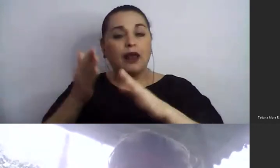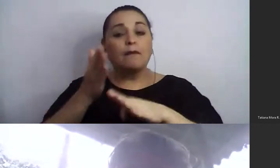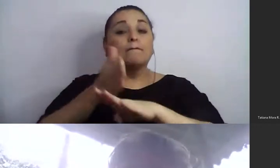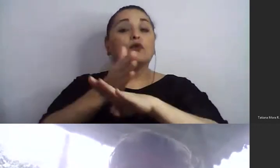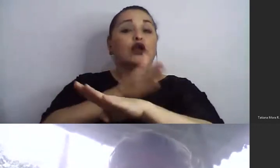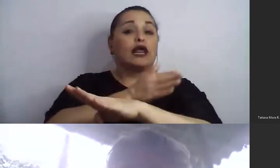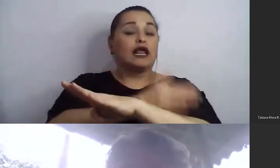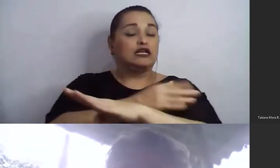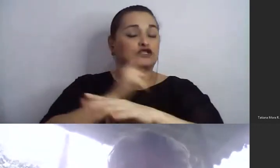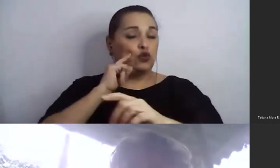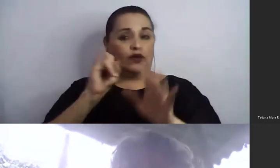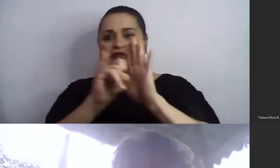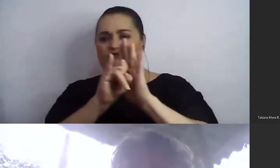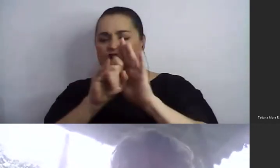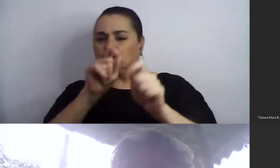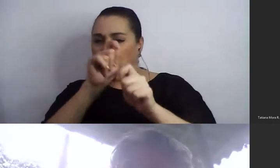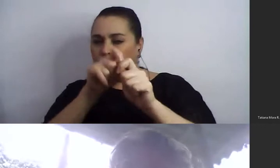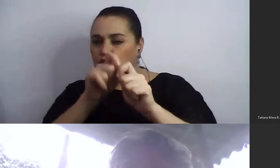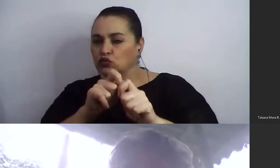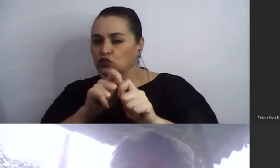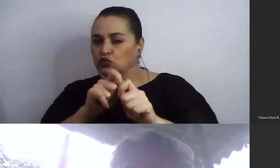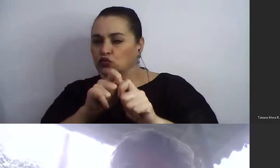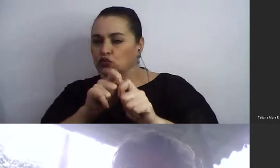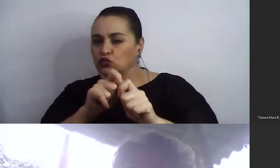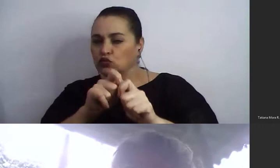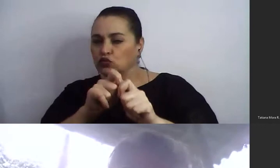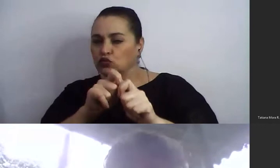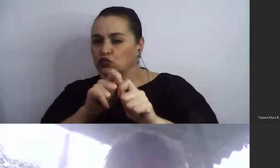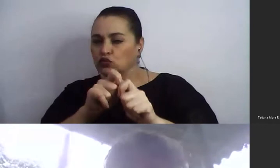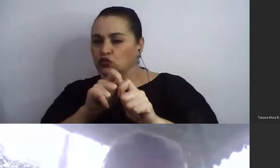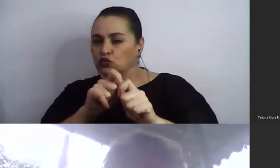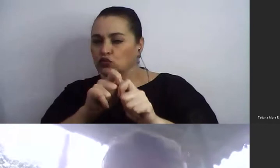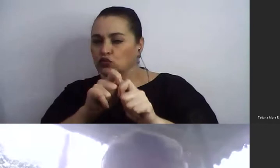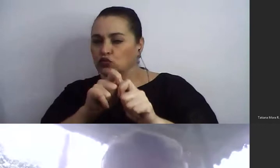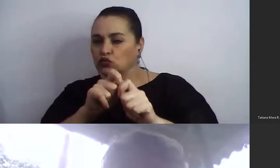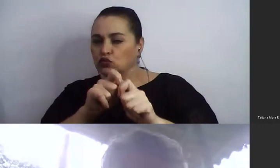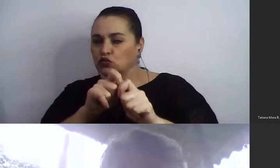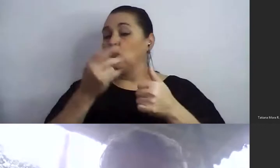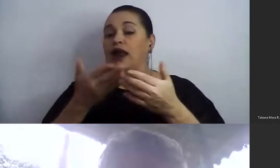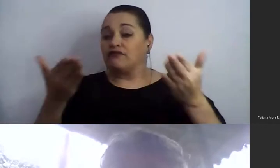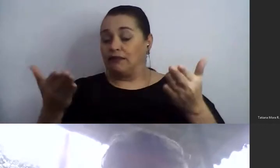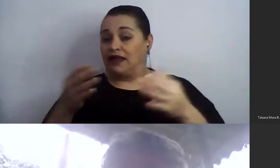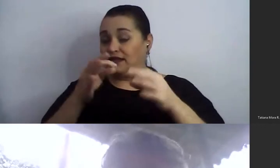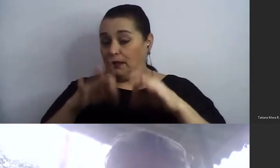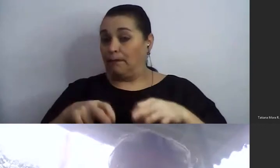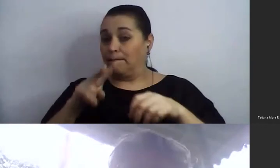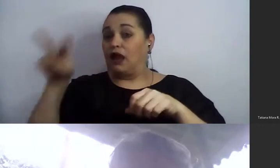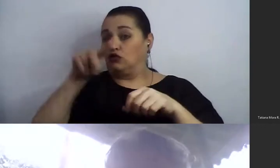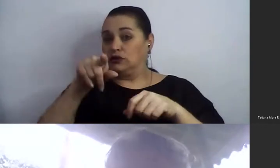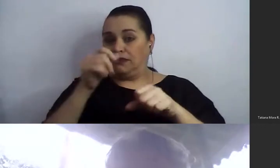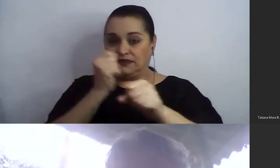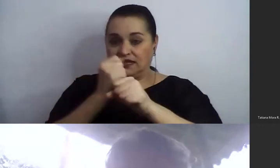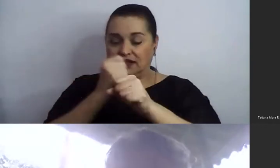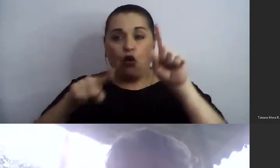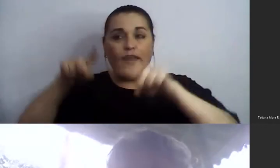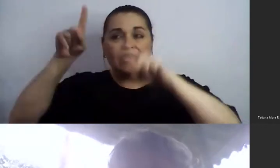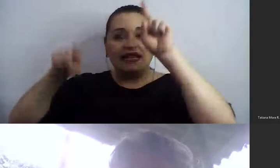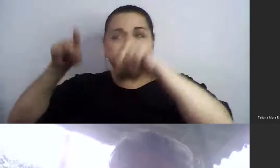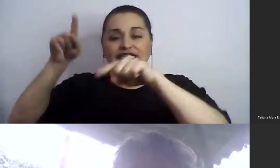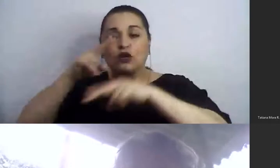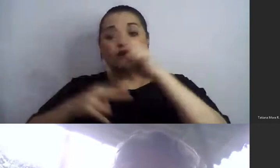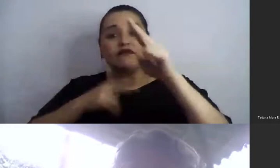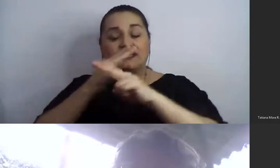e identificación de puntos de aceleración relevantes una de las herramientas valiosas para este trabajo es el índice universal de